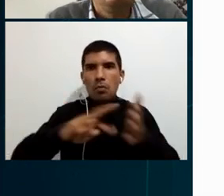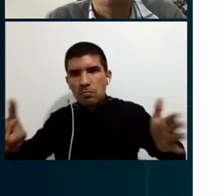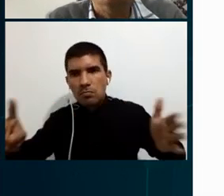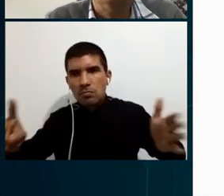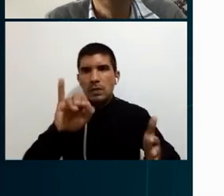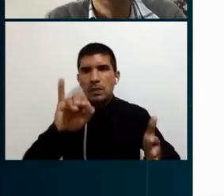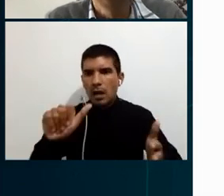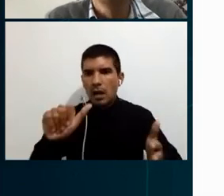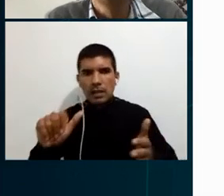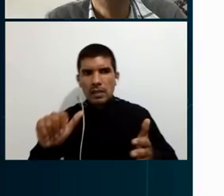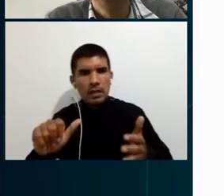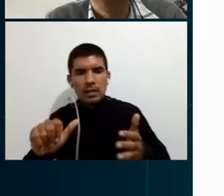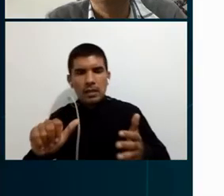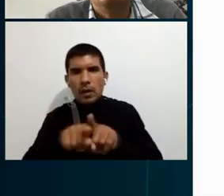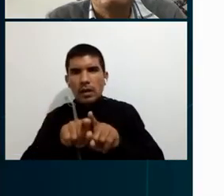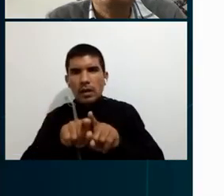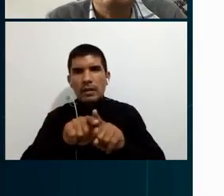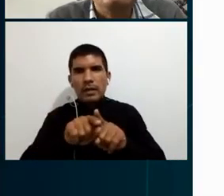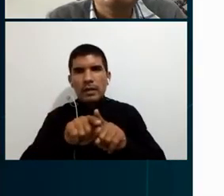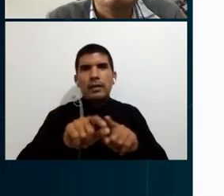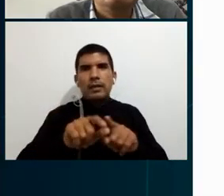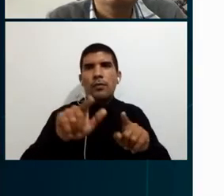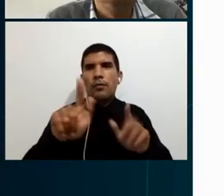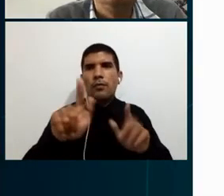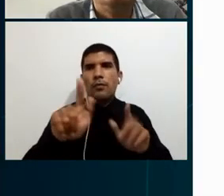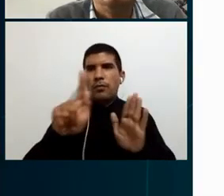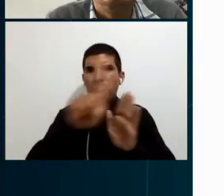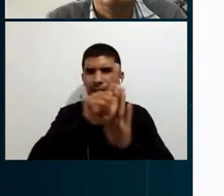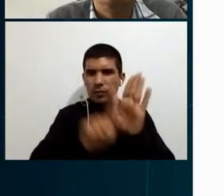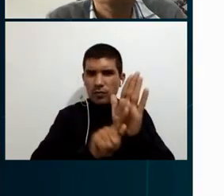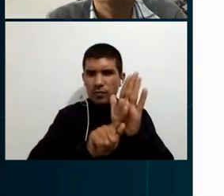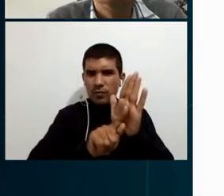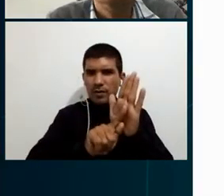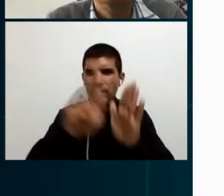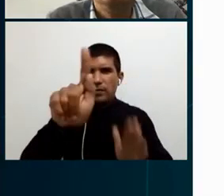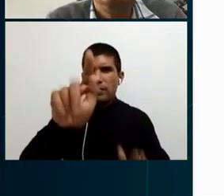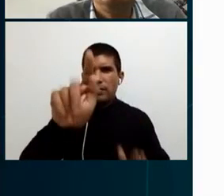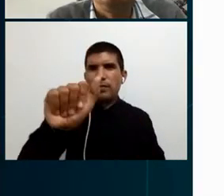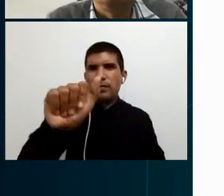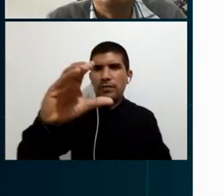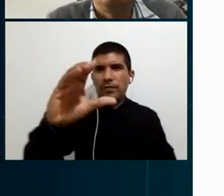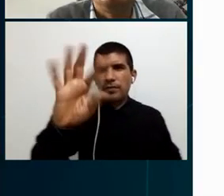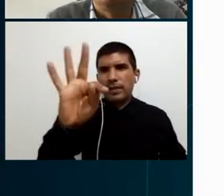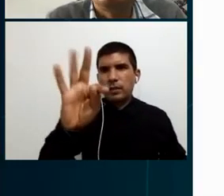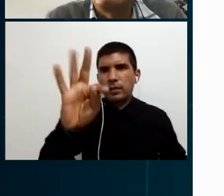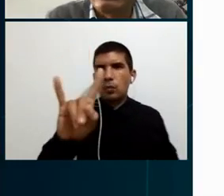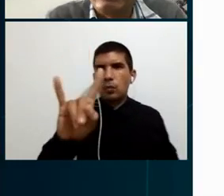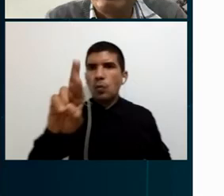se utiliza mucho, mucho en el tema de experiencia del cliente. Hoy en día incluso se pueden conectar hasta